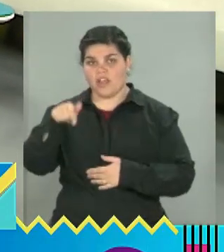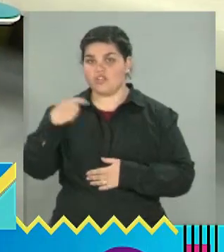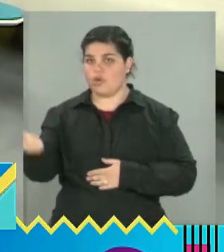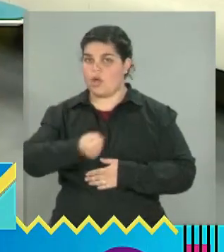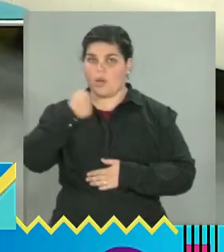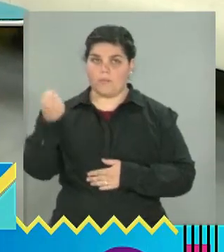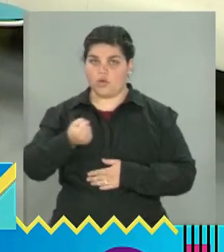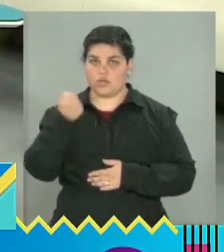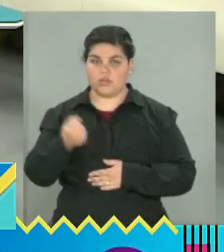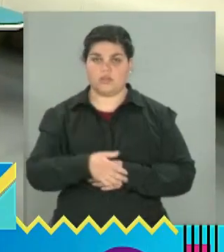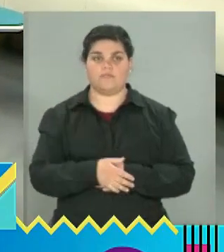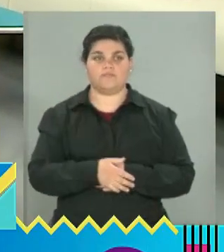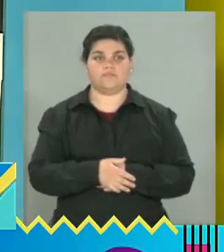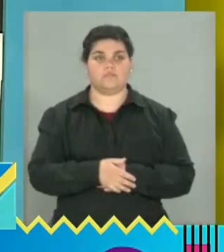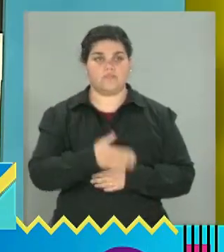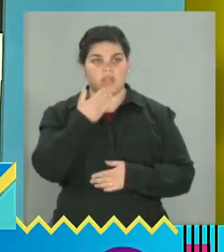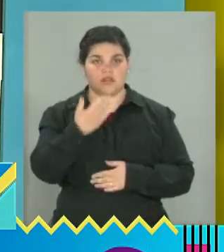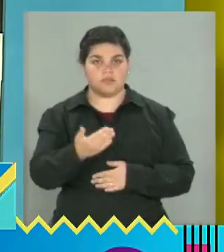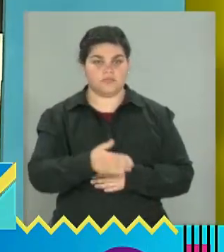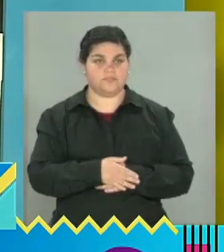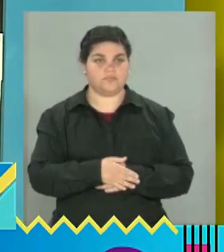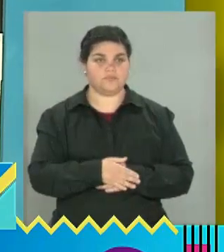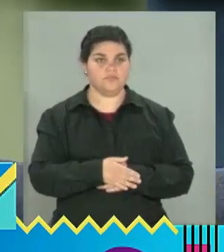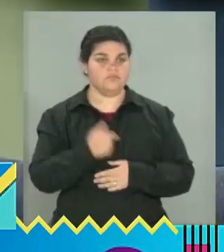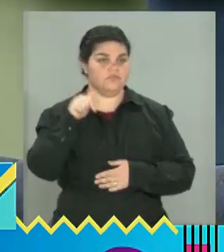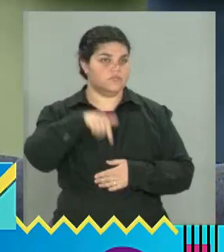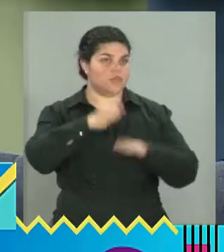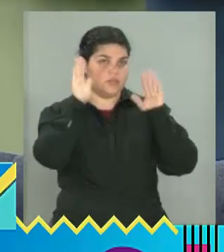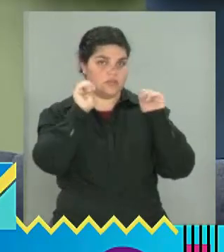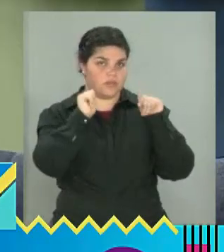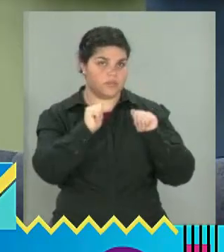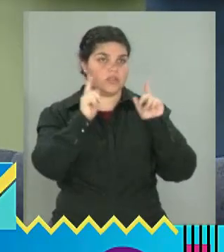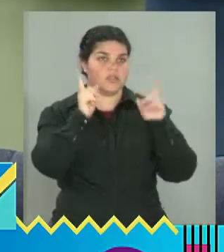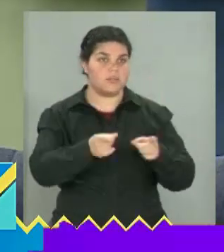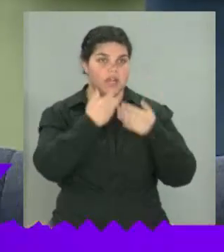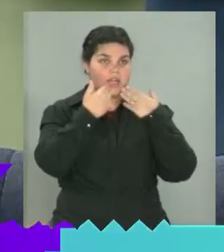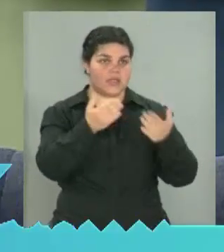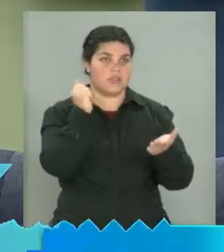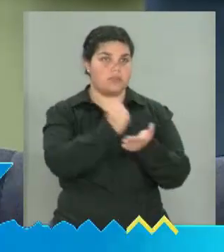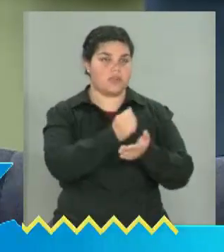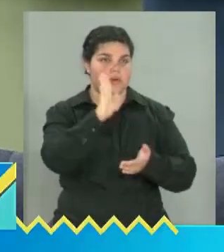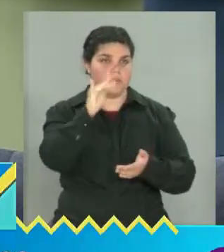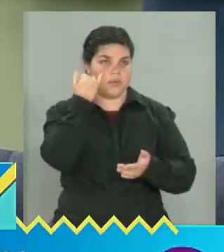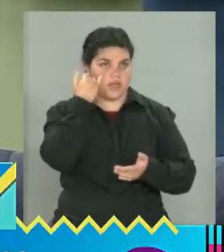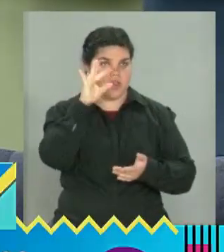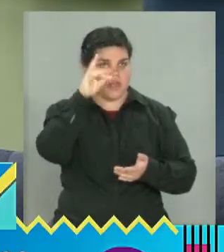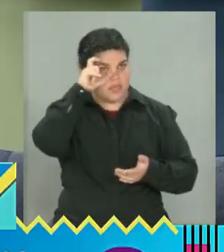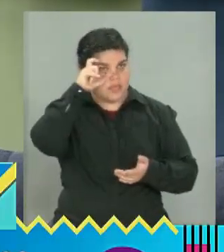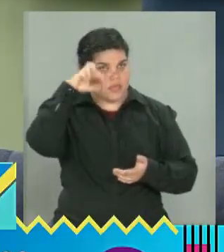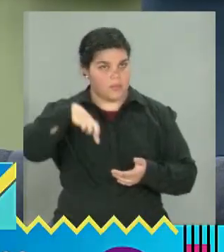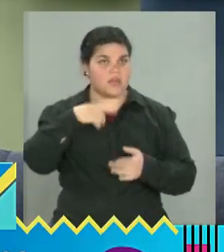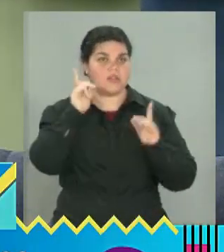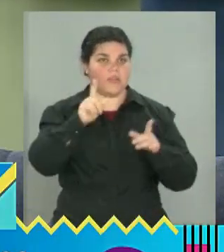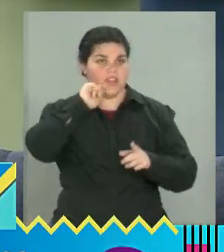importante que estas cosas se hablen. Muchas gracias. Caro, nos vamos. No nos queda más tiempo. Bueno, agradecer a Baidip que me viste como todos los días y bueno, desearles